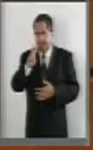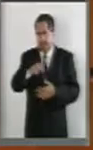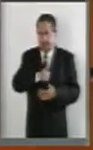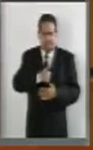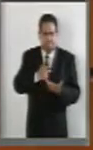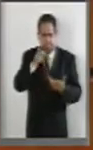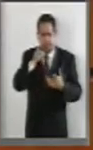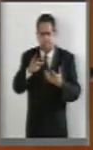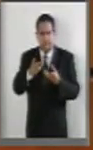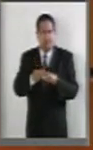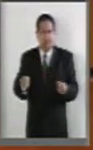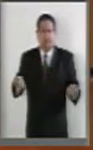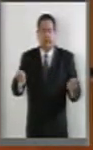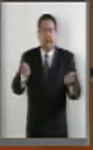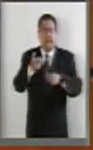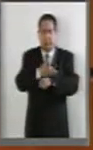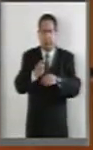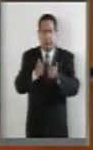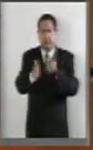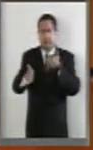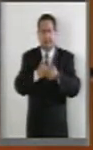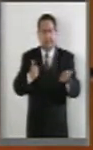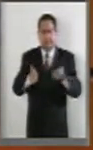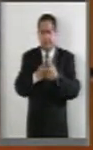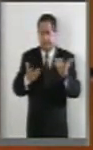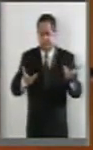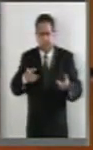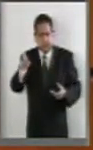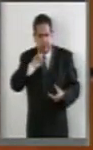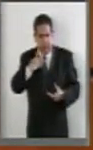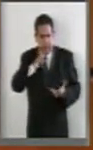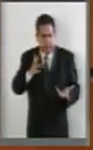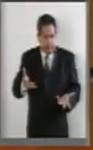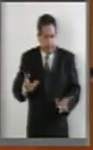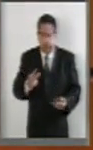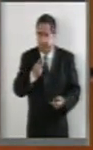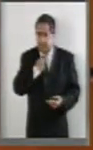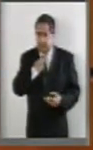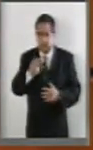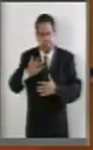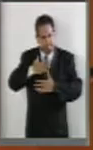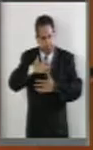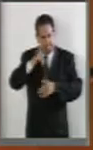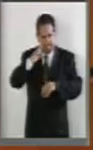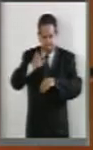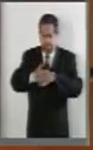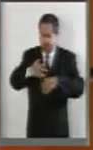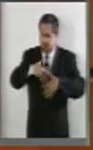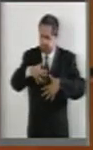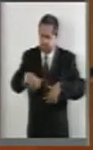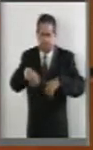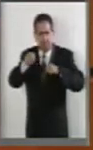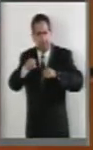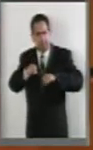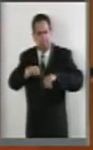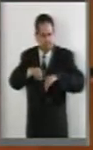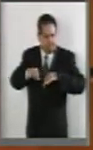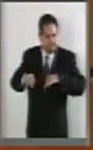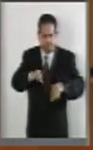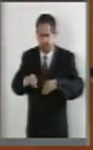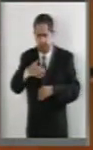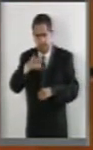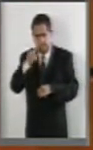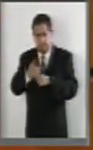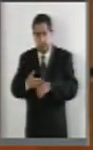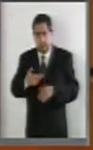ocultar, la desintegración familiar, donde la mujer queda al frente de la familia y en casos todavía